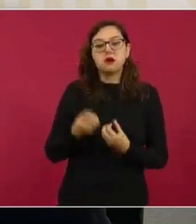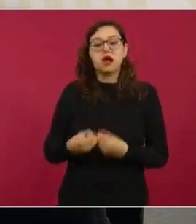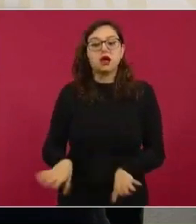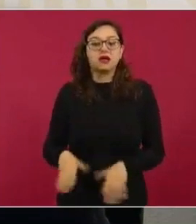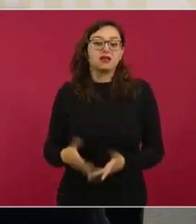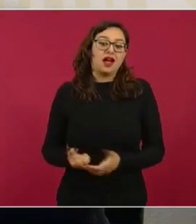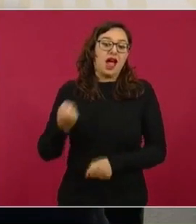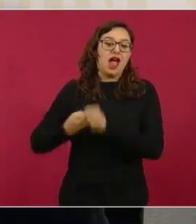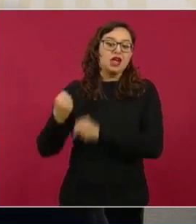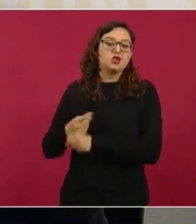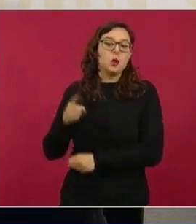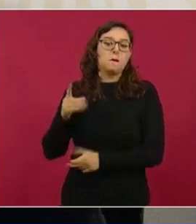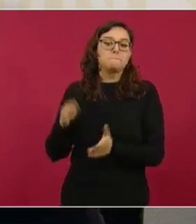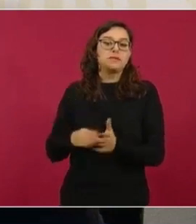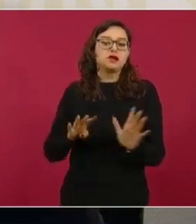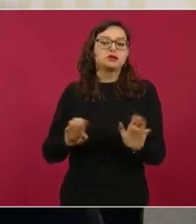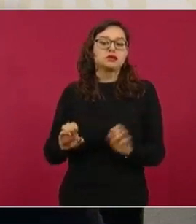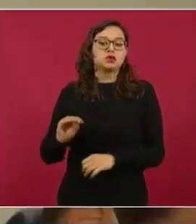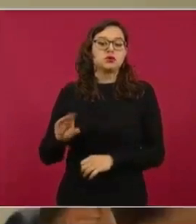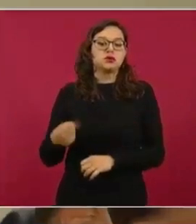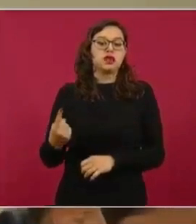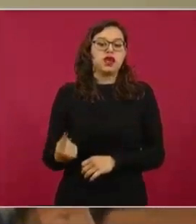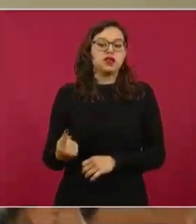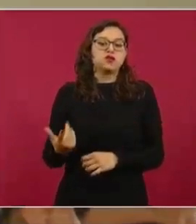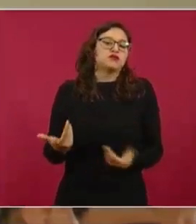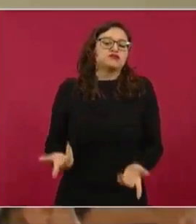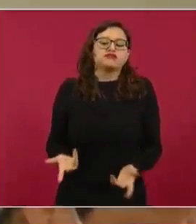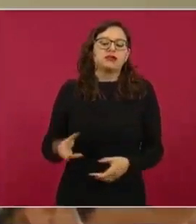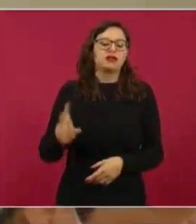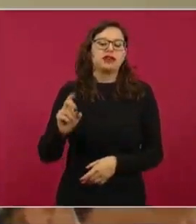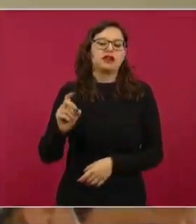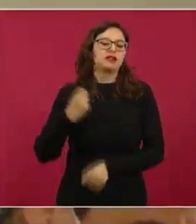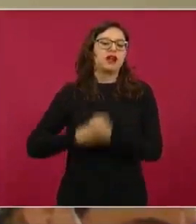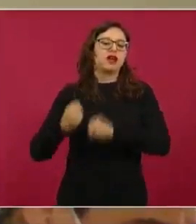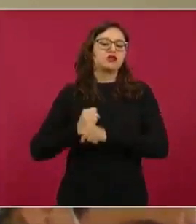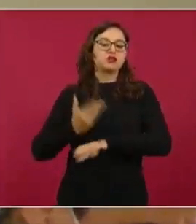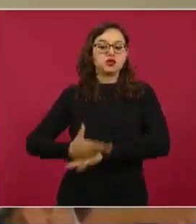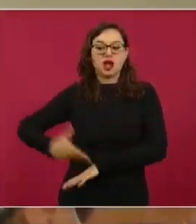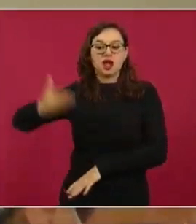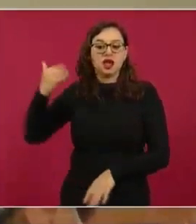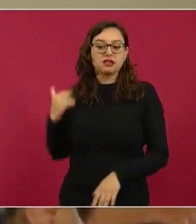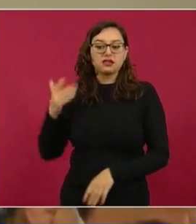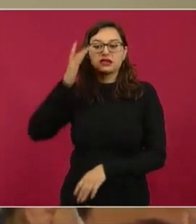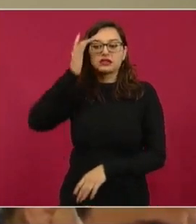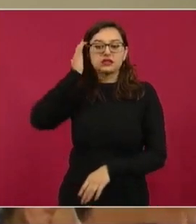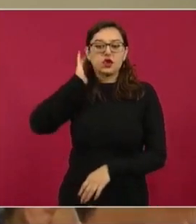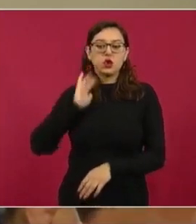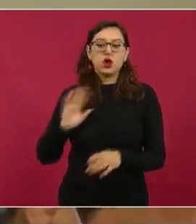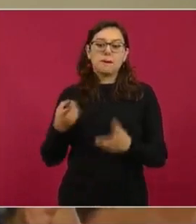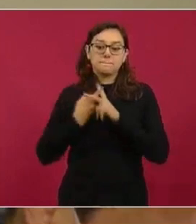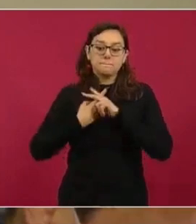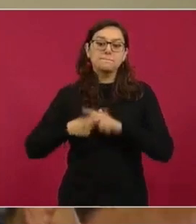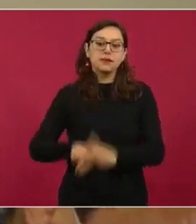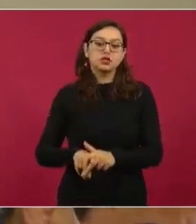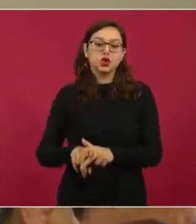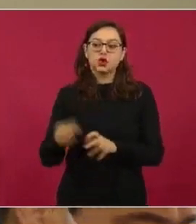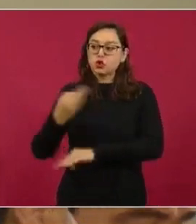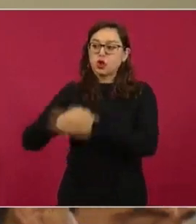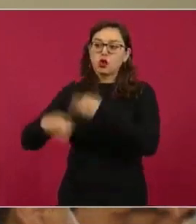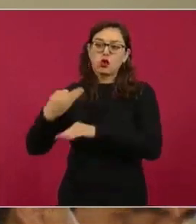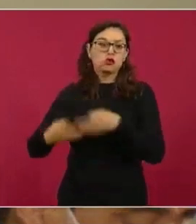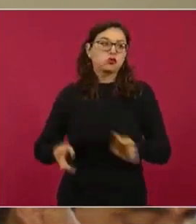1 de junio de 1991, en pleno auge de estas privatizaciones, de esta venta de lo público, del patrimonio público, porque